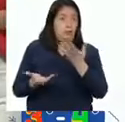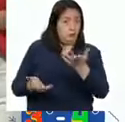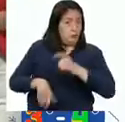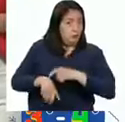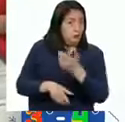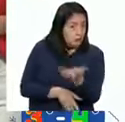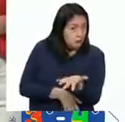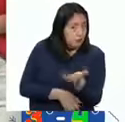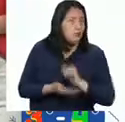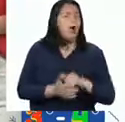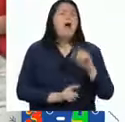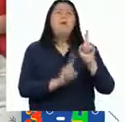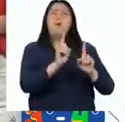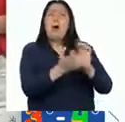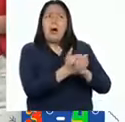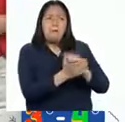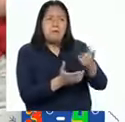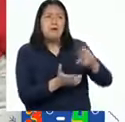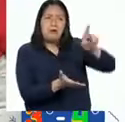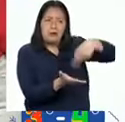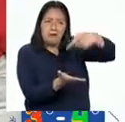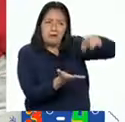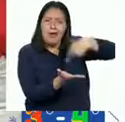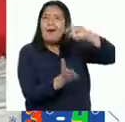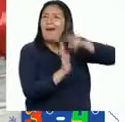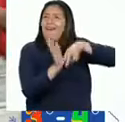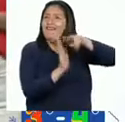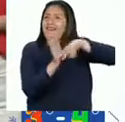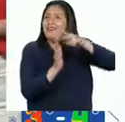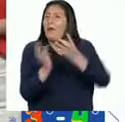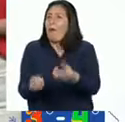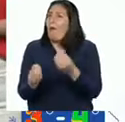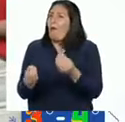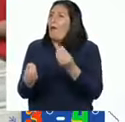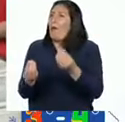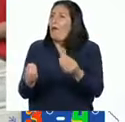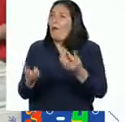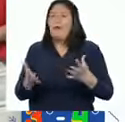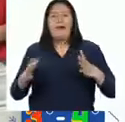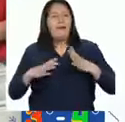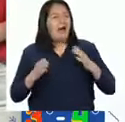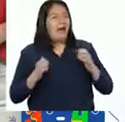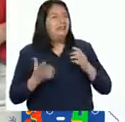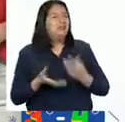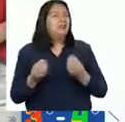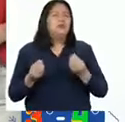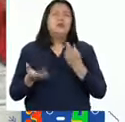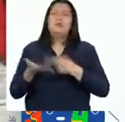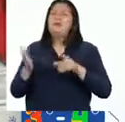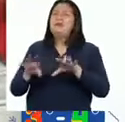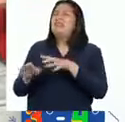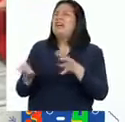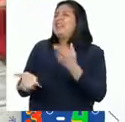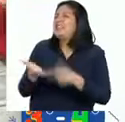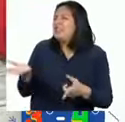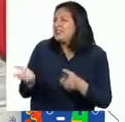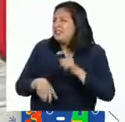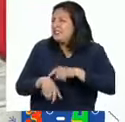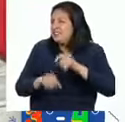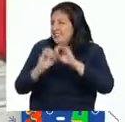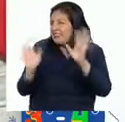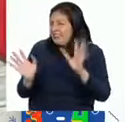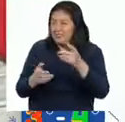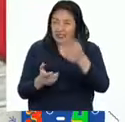tiempo? Unos amigos me han enviado videos sobre cómo le han pasado en estas vacaciones y qué actividades han realizado durante estos